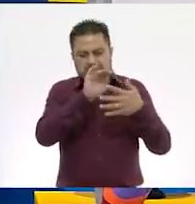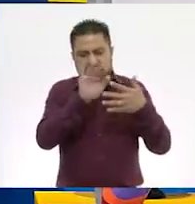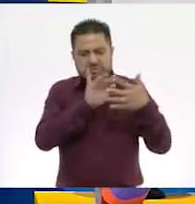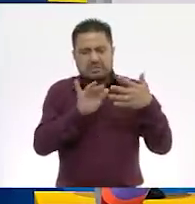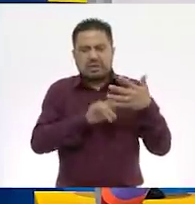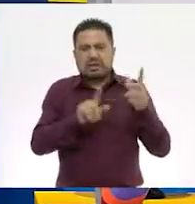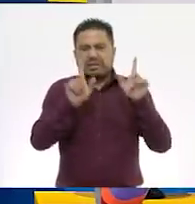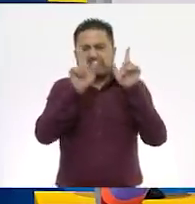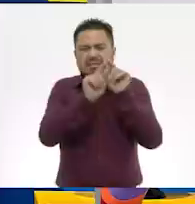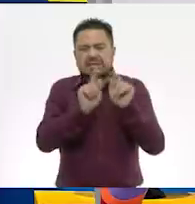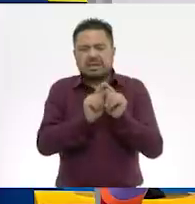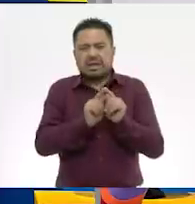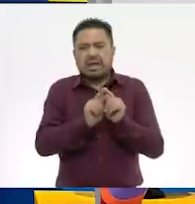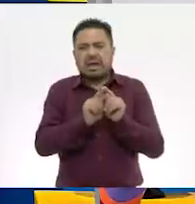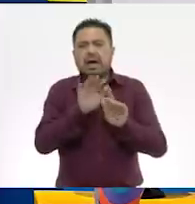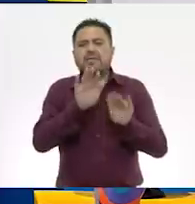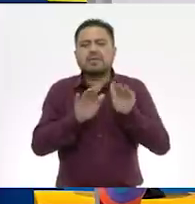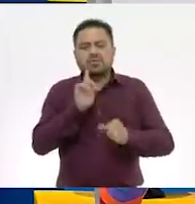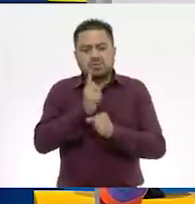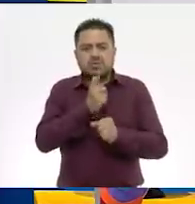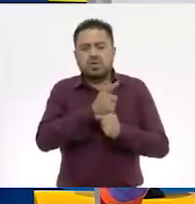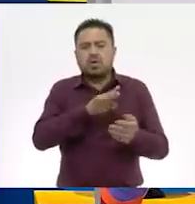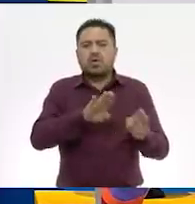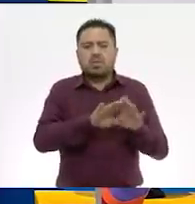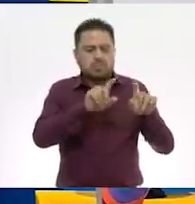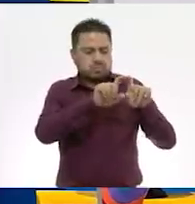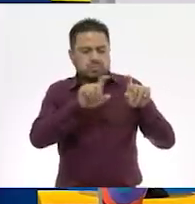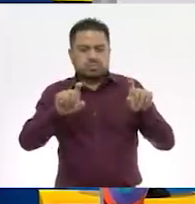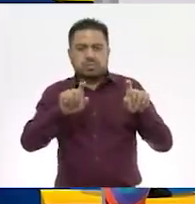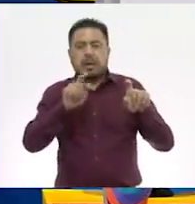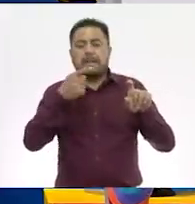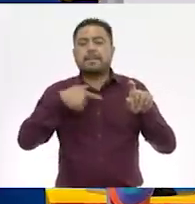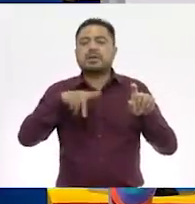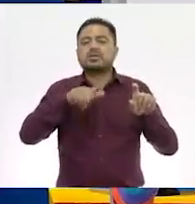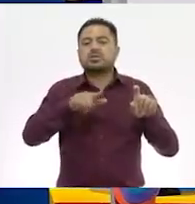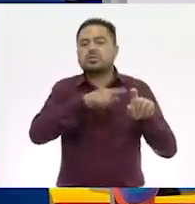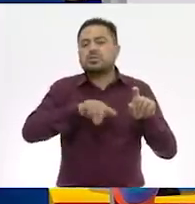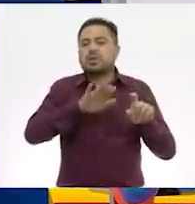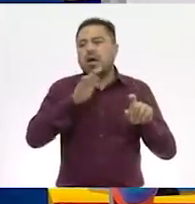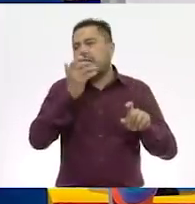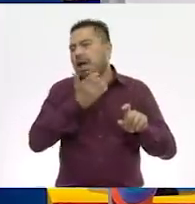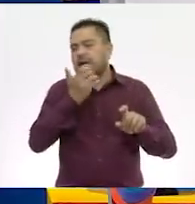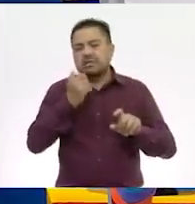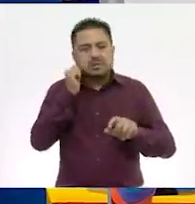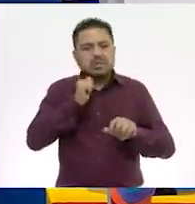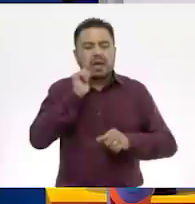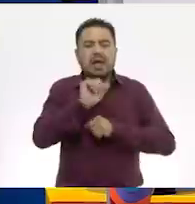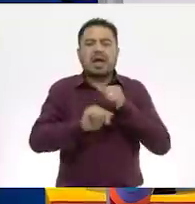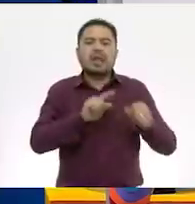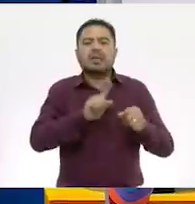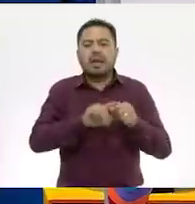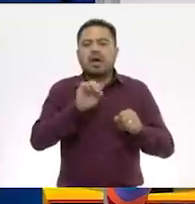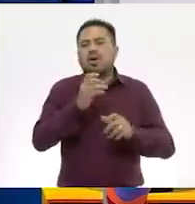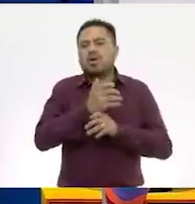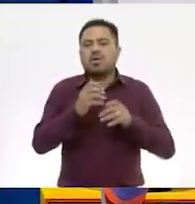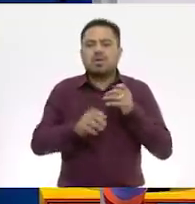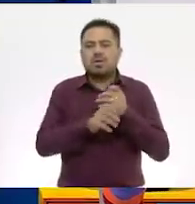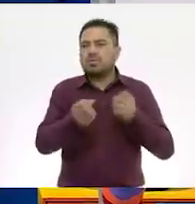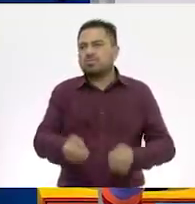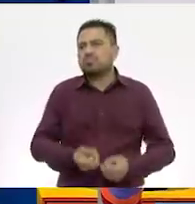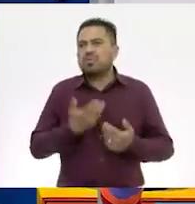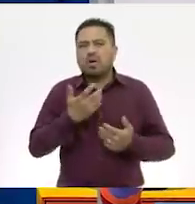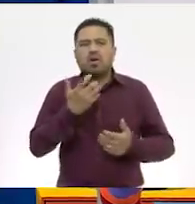verso, pero la mayoría la podemos encontrar en prosa. Sus personajes suelen ser animales u objetos que expresan